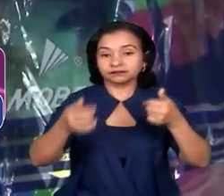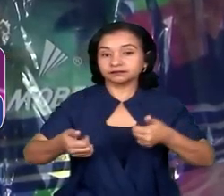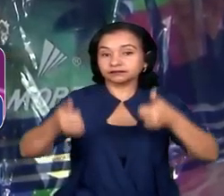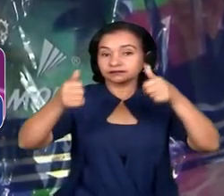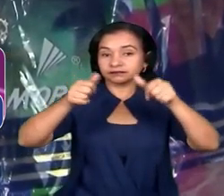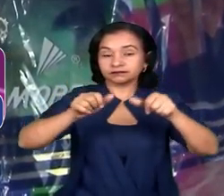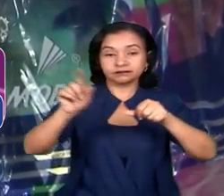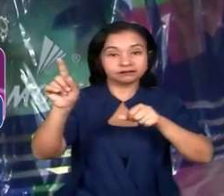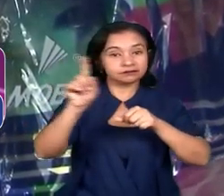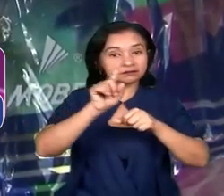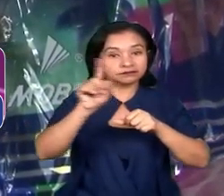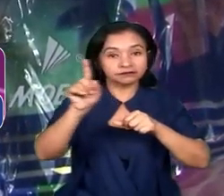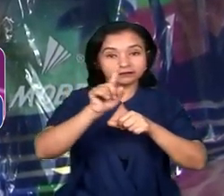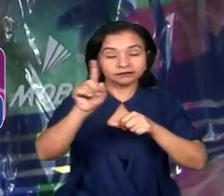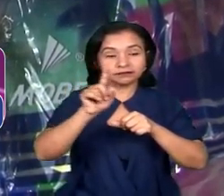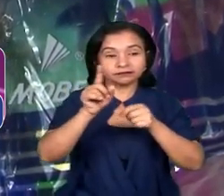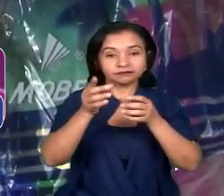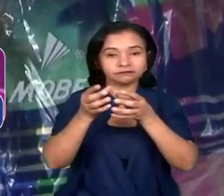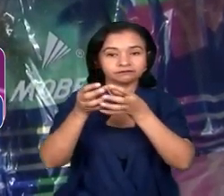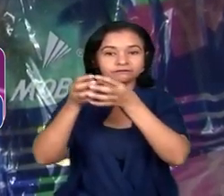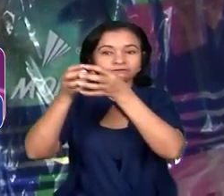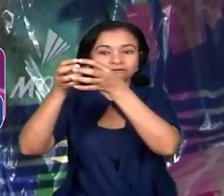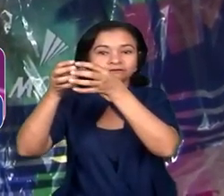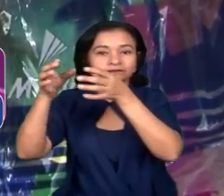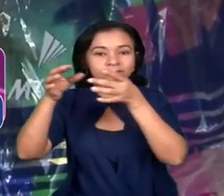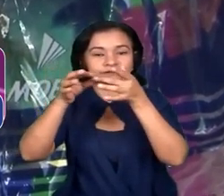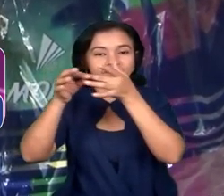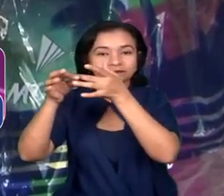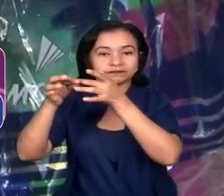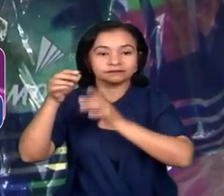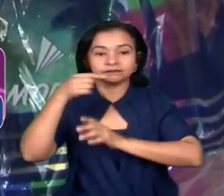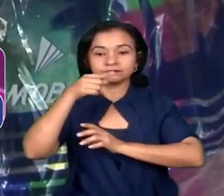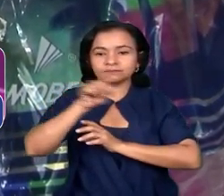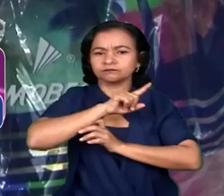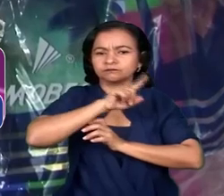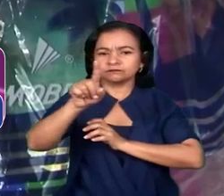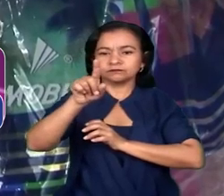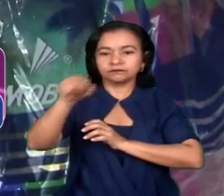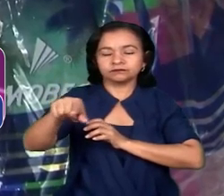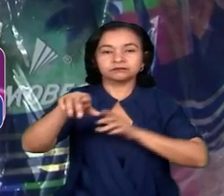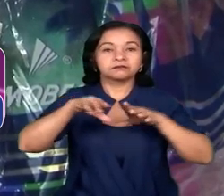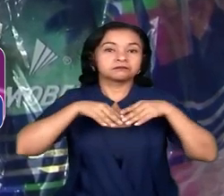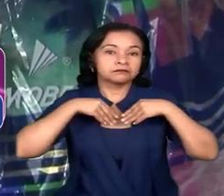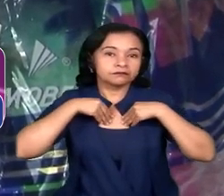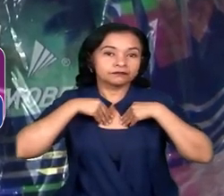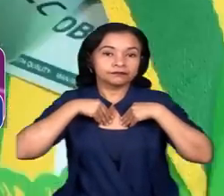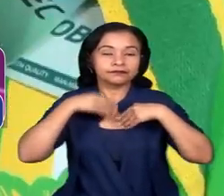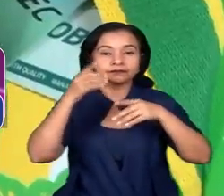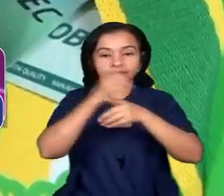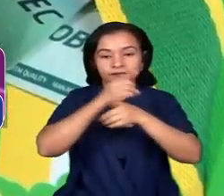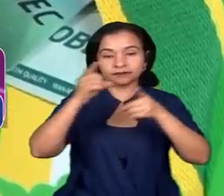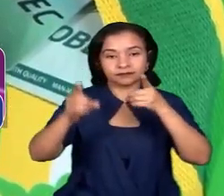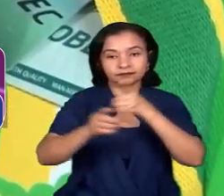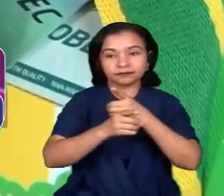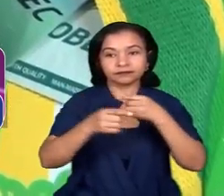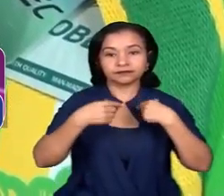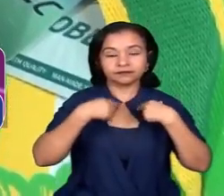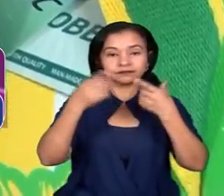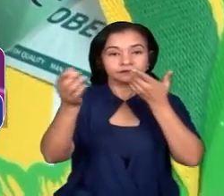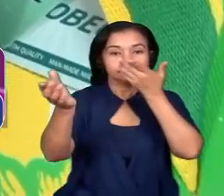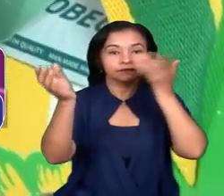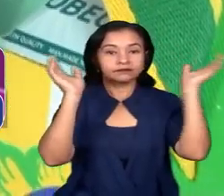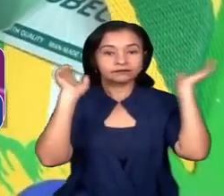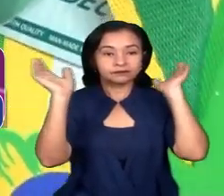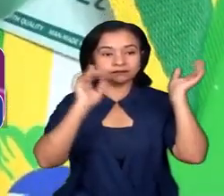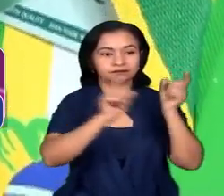que porque la cúpula del empresariado le dice, el COSER le dice que no. Pero si nosotros tenemos el deber, es como que yo me pusiera a decirle a los comerciantes, no